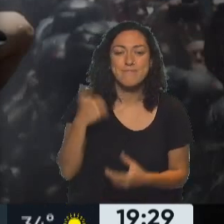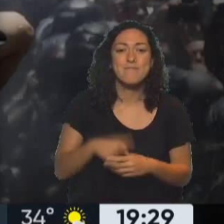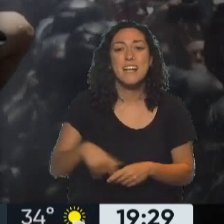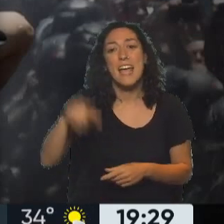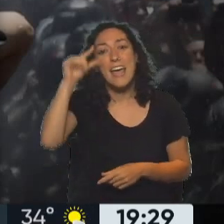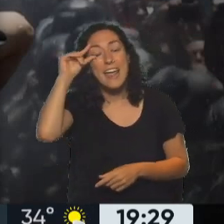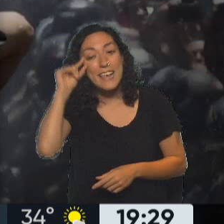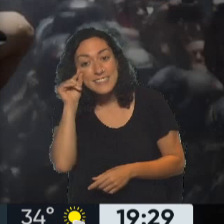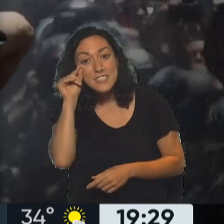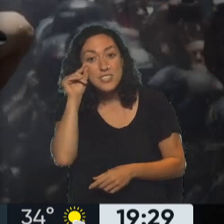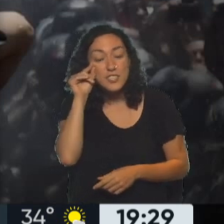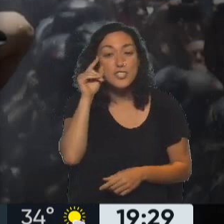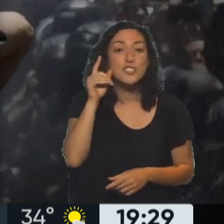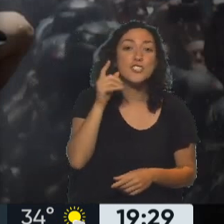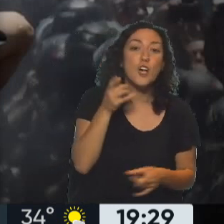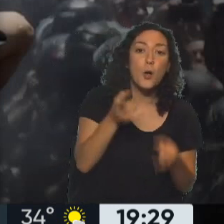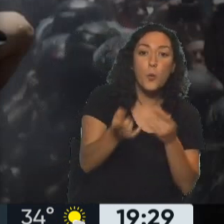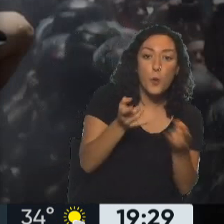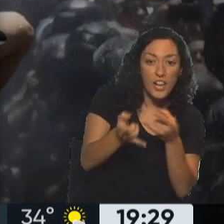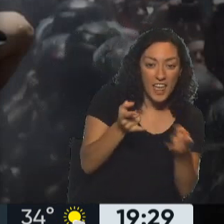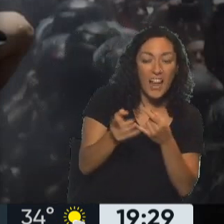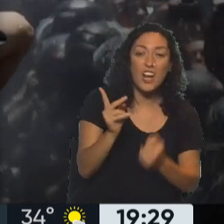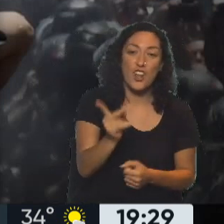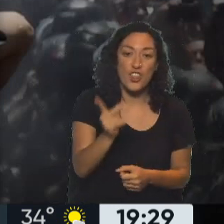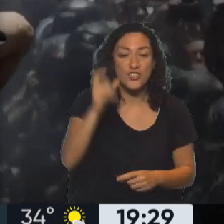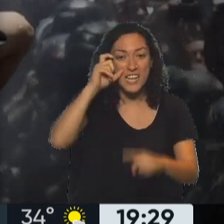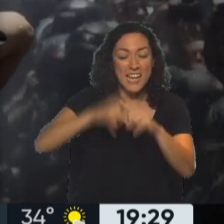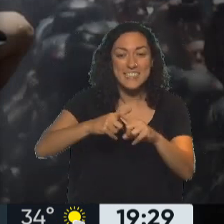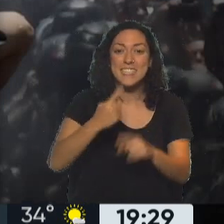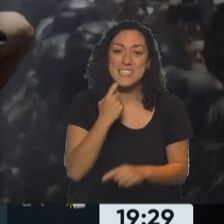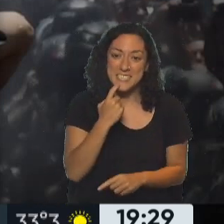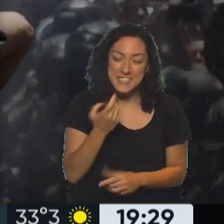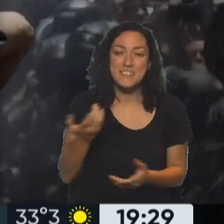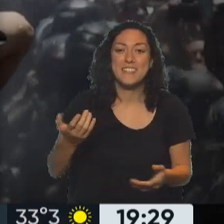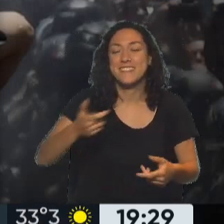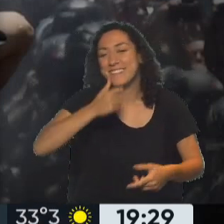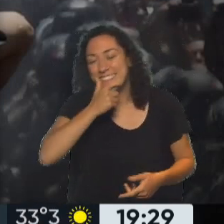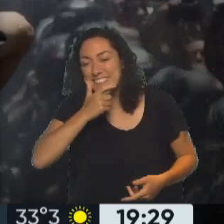Enzo Fernández y también tenemos ahí a Julián Álvarez, los dos sonriendo,